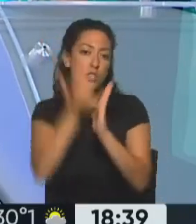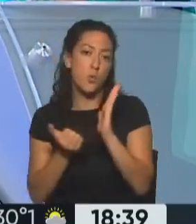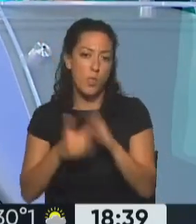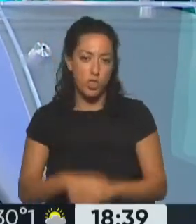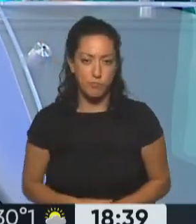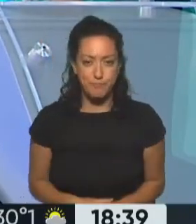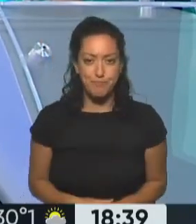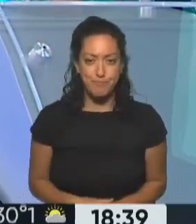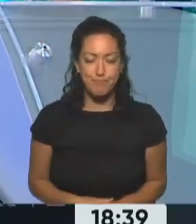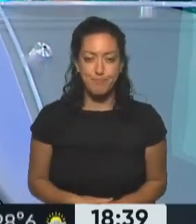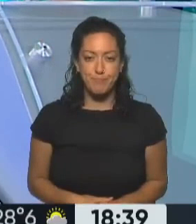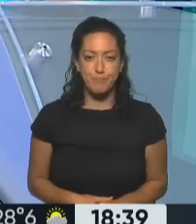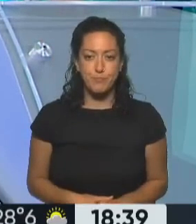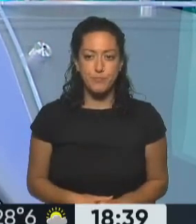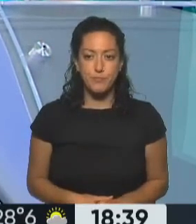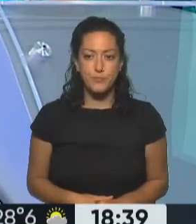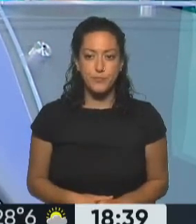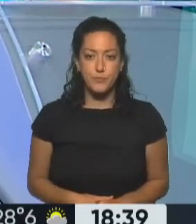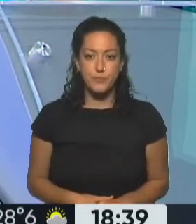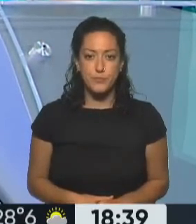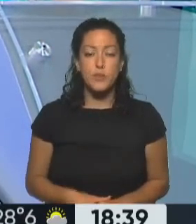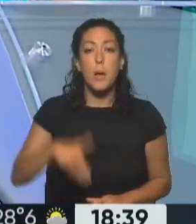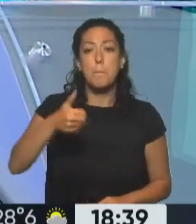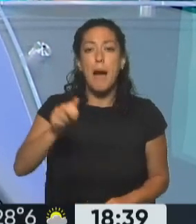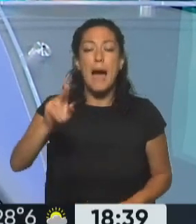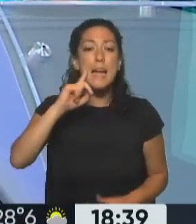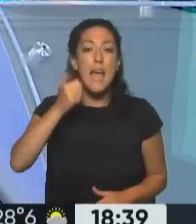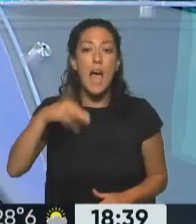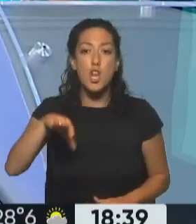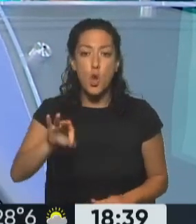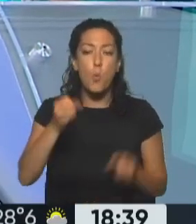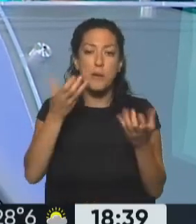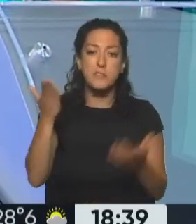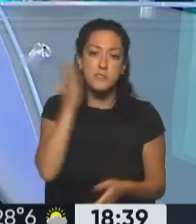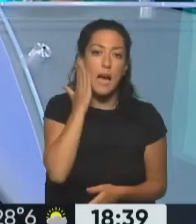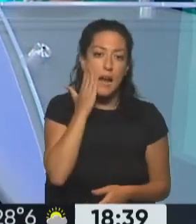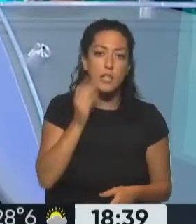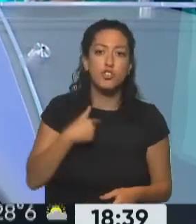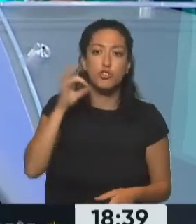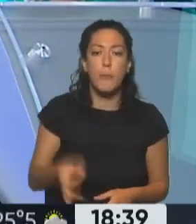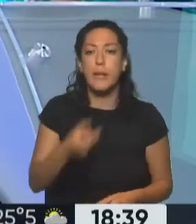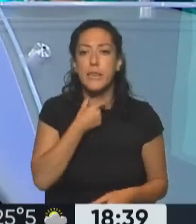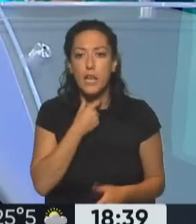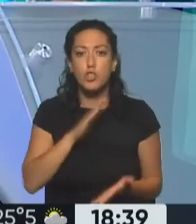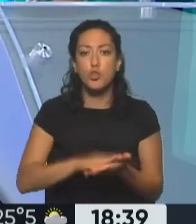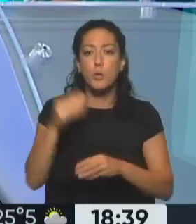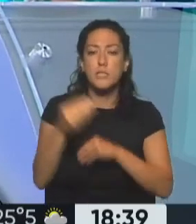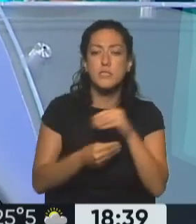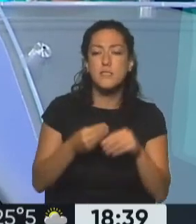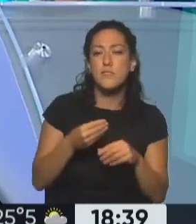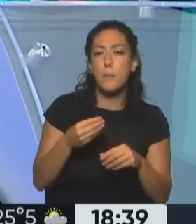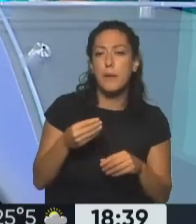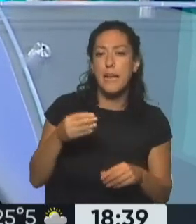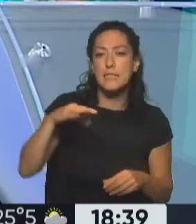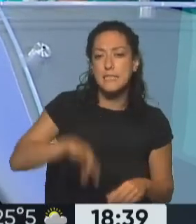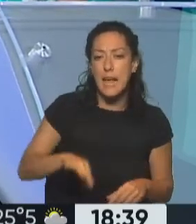formas de realizar la supervivencia, ya sea online o a través de la clásica opción presencial, para la cual no es necesario pedir un turno en el